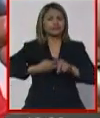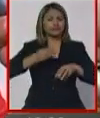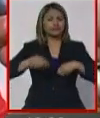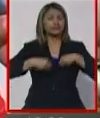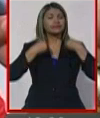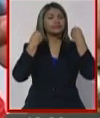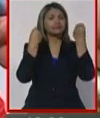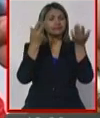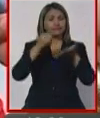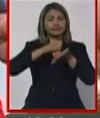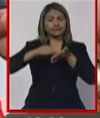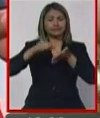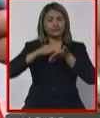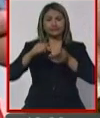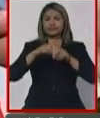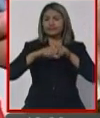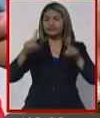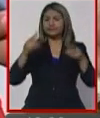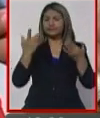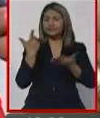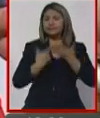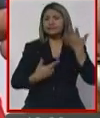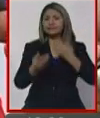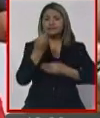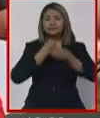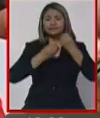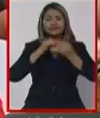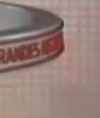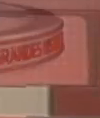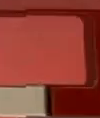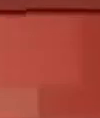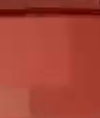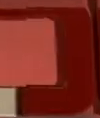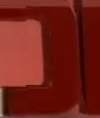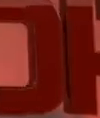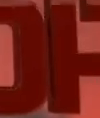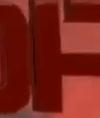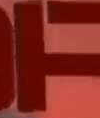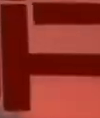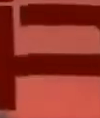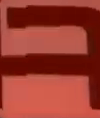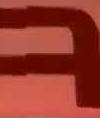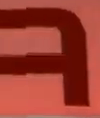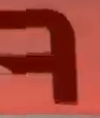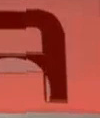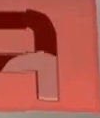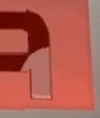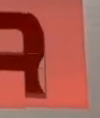recién no iba a poder pagar. Pero hasta eso, ¿qué comen, digamos, nuestros hijos?